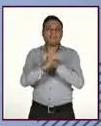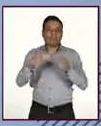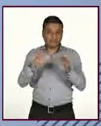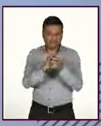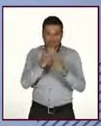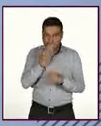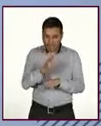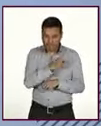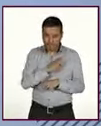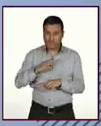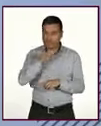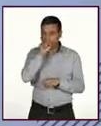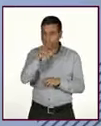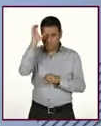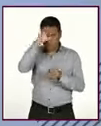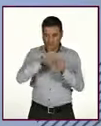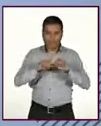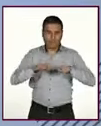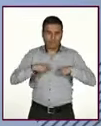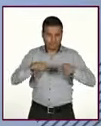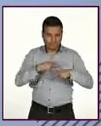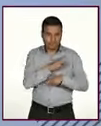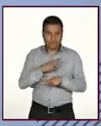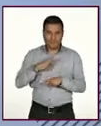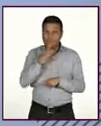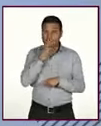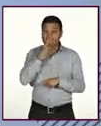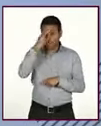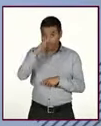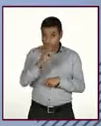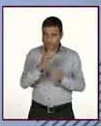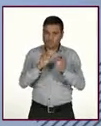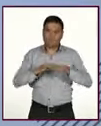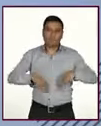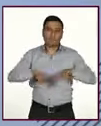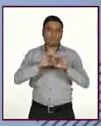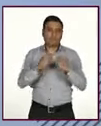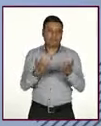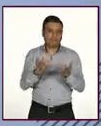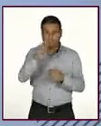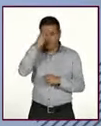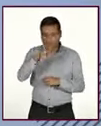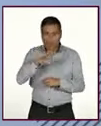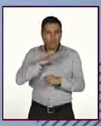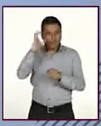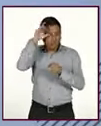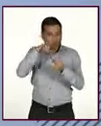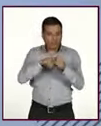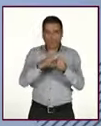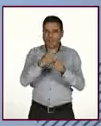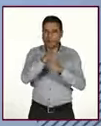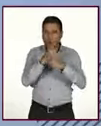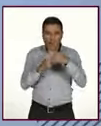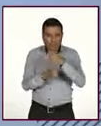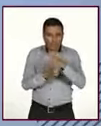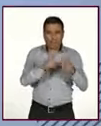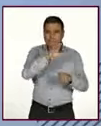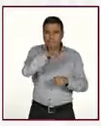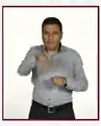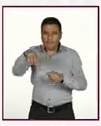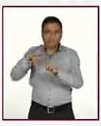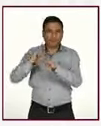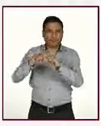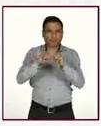intangible, que para nosotras en México es algo súper importante, ¿no? Tenemos un patrimonio cultural inmaterial que es